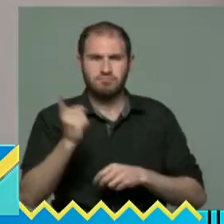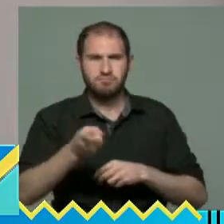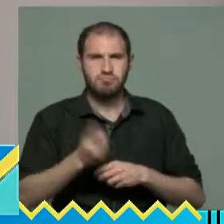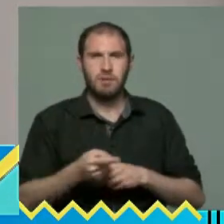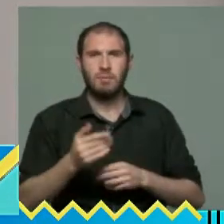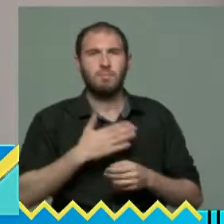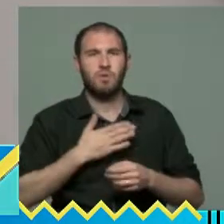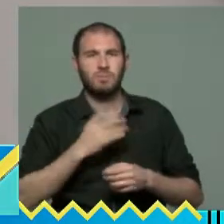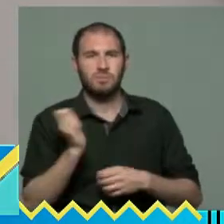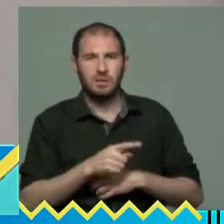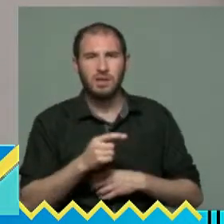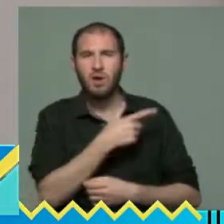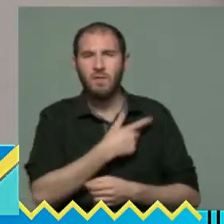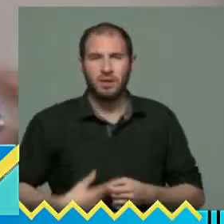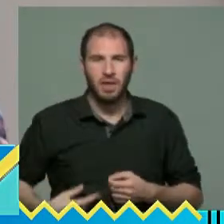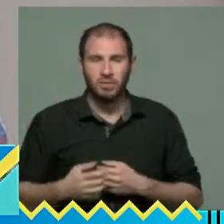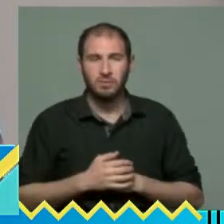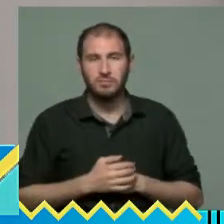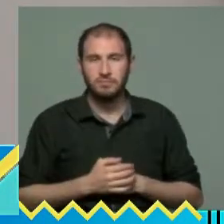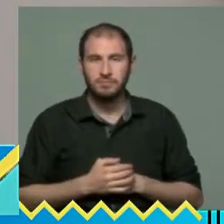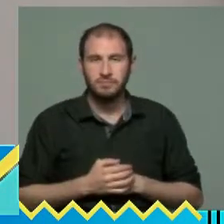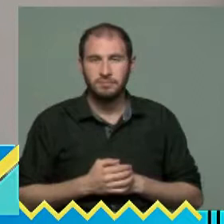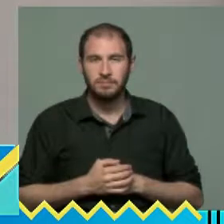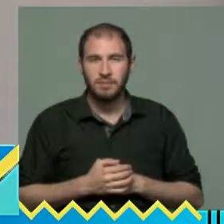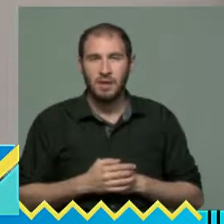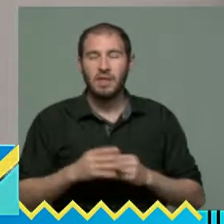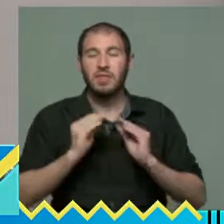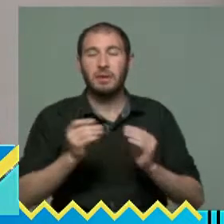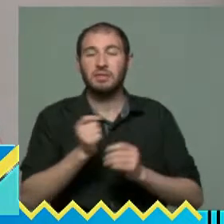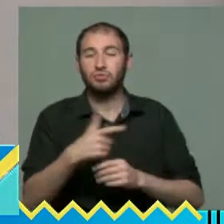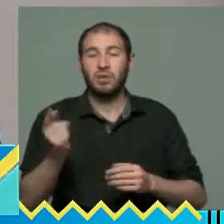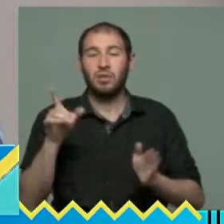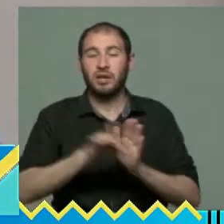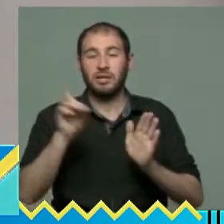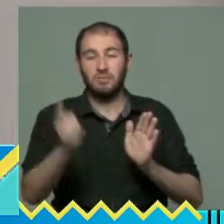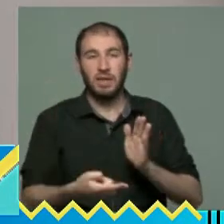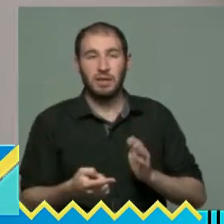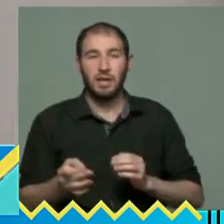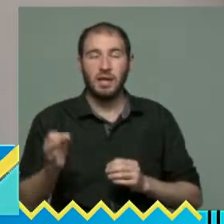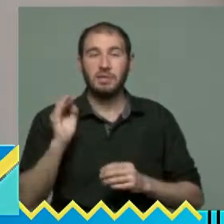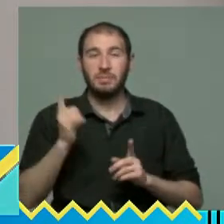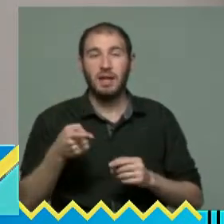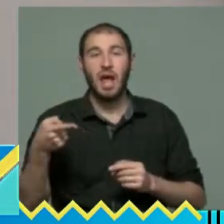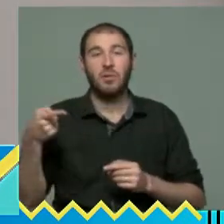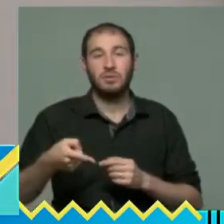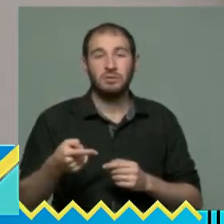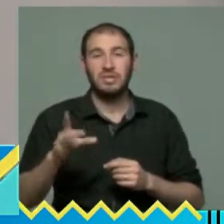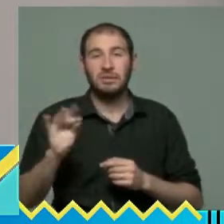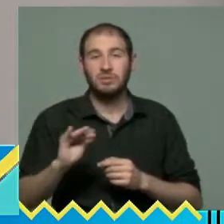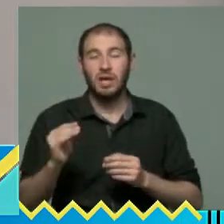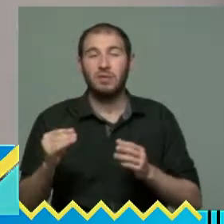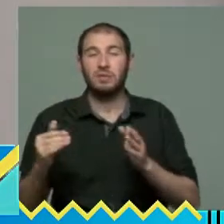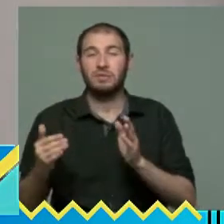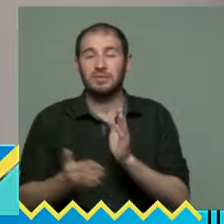lo caracterizó al gobernador, que van desde cerrar paritarias por decreto hasta la imputación a legisladores de